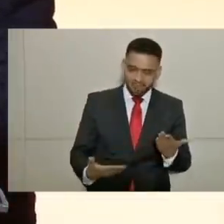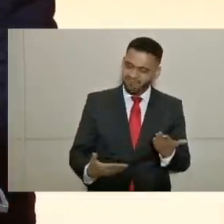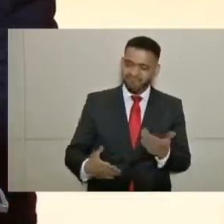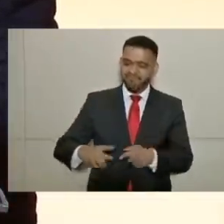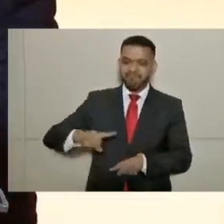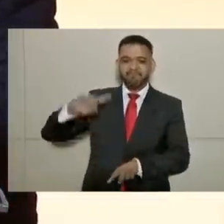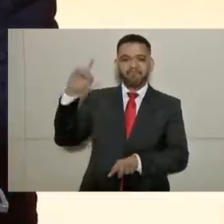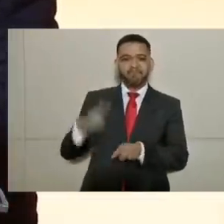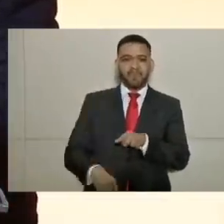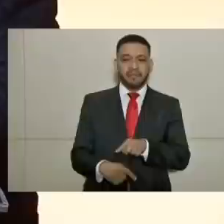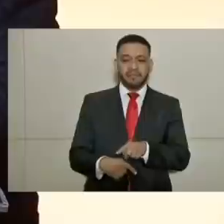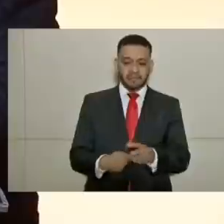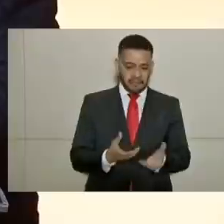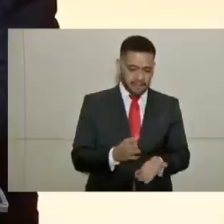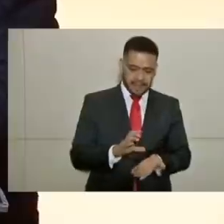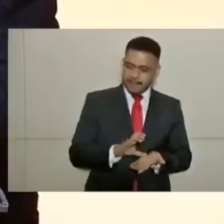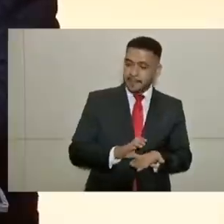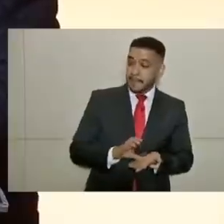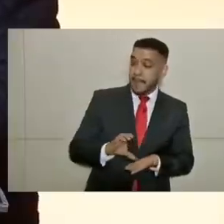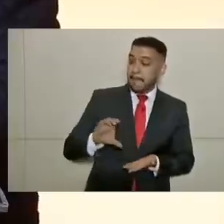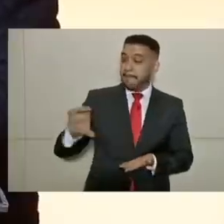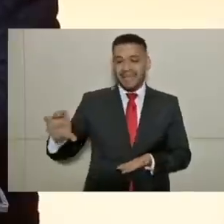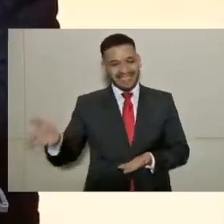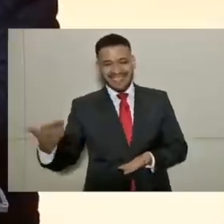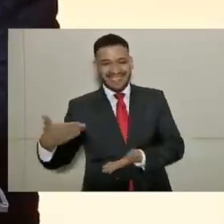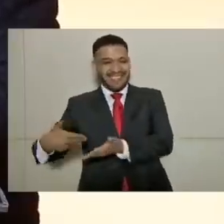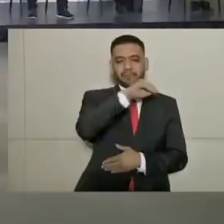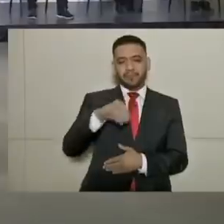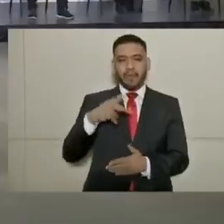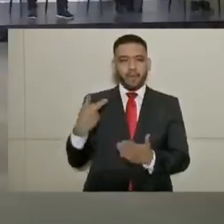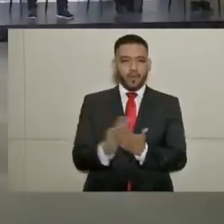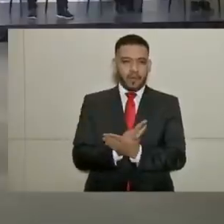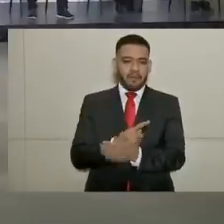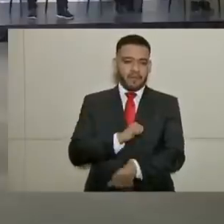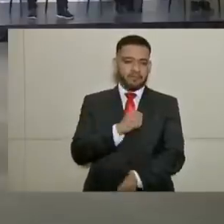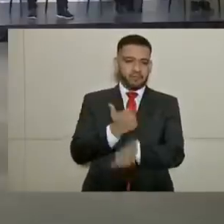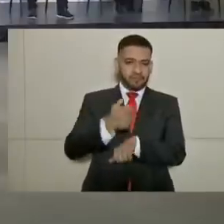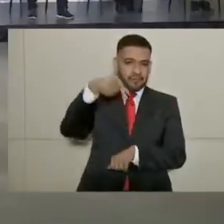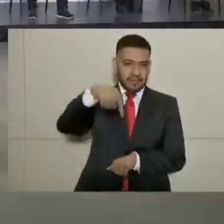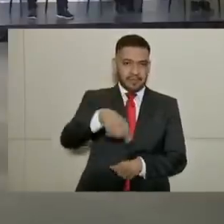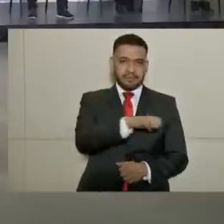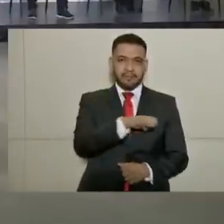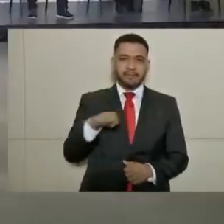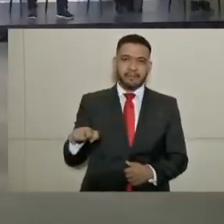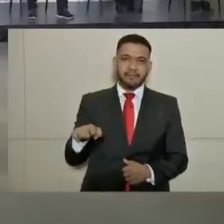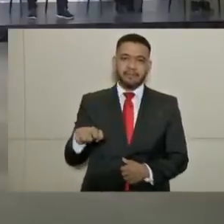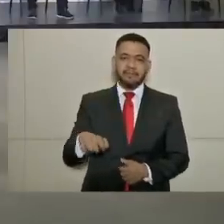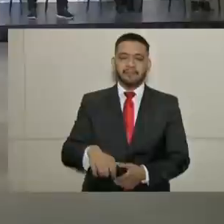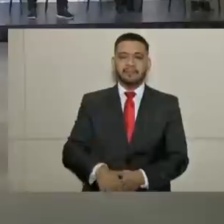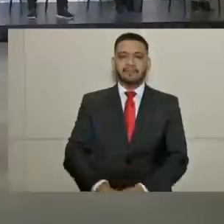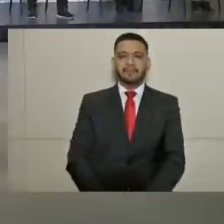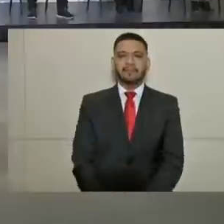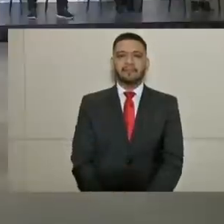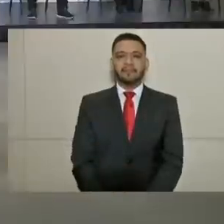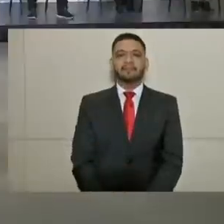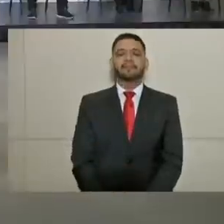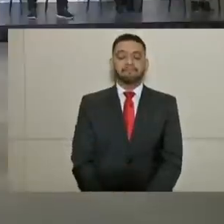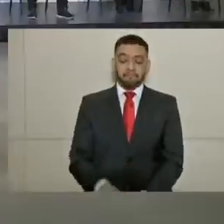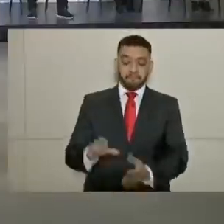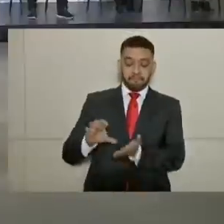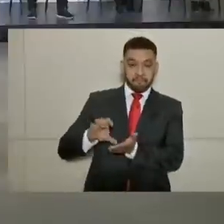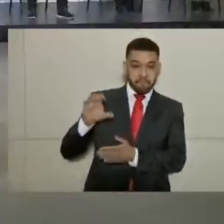sucede, no se entrega nada a través de intermediarios. Aquí en Ensenada se van a